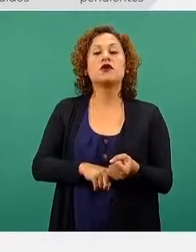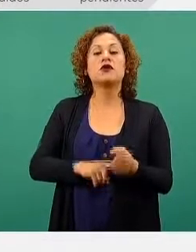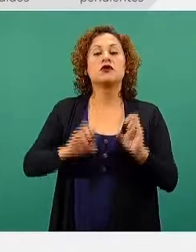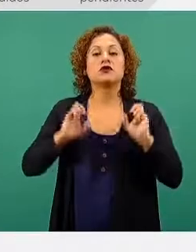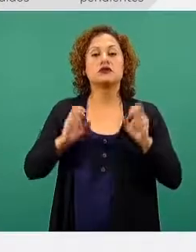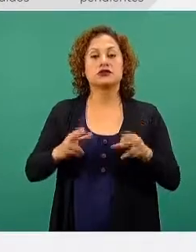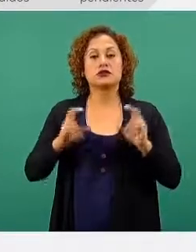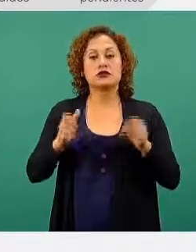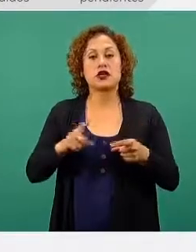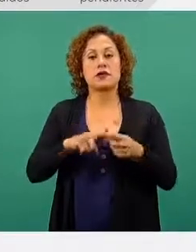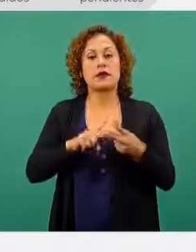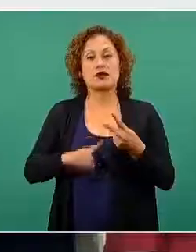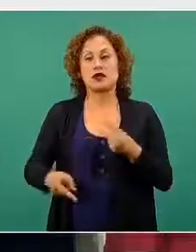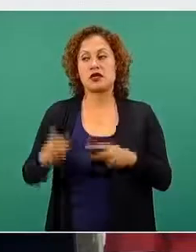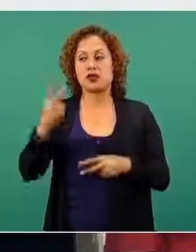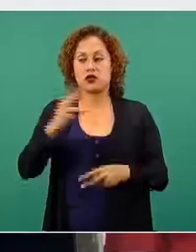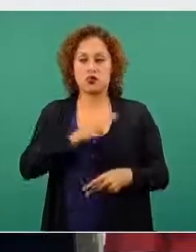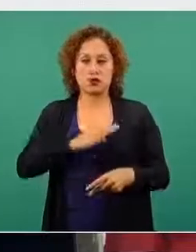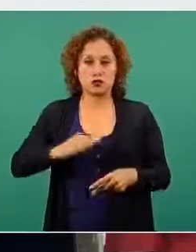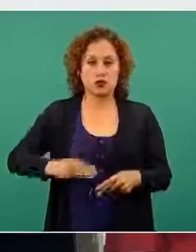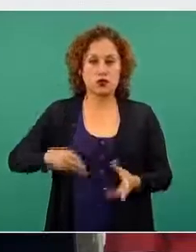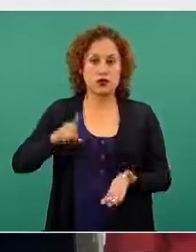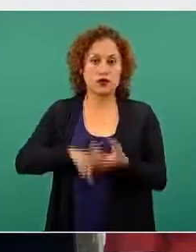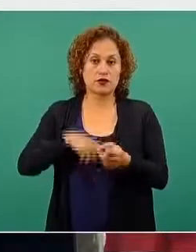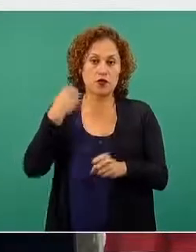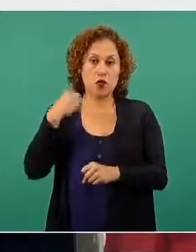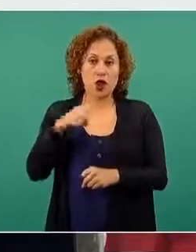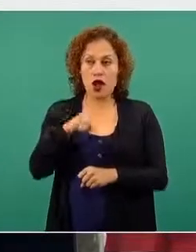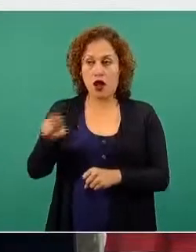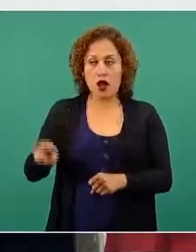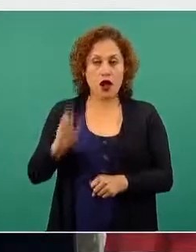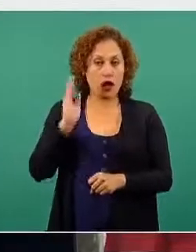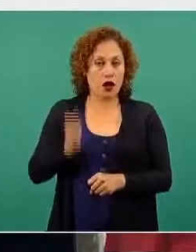de Oaxaca. La siguiente.